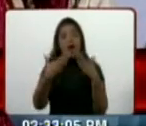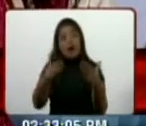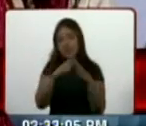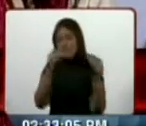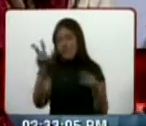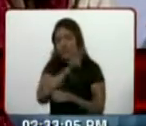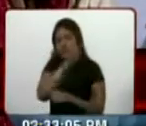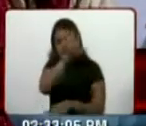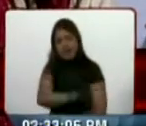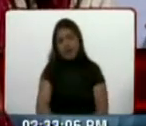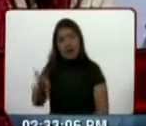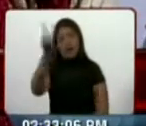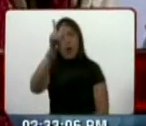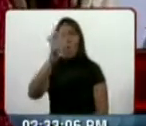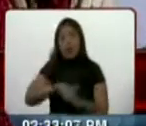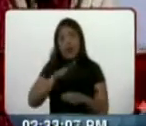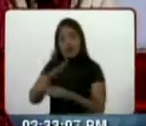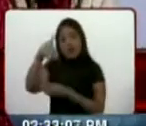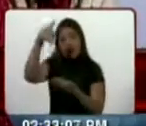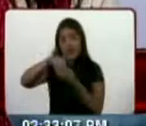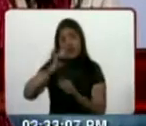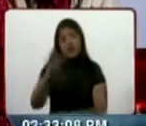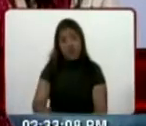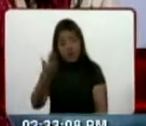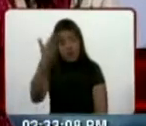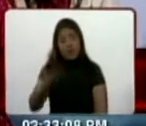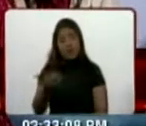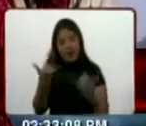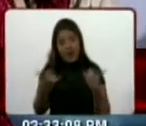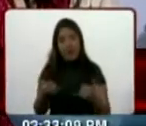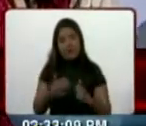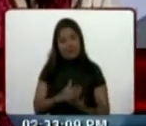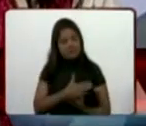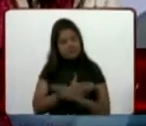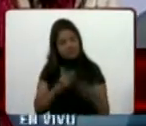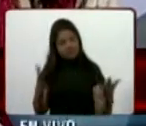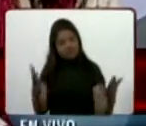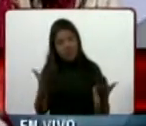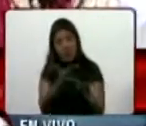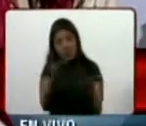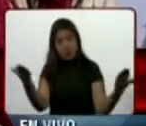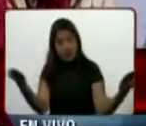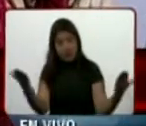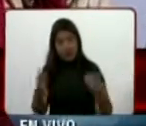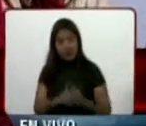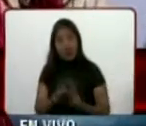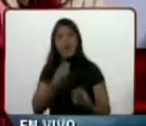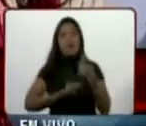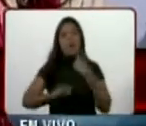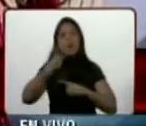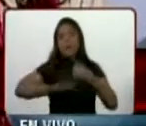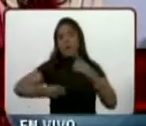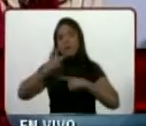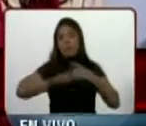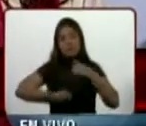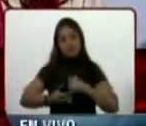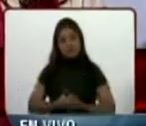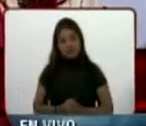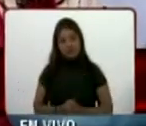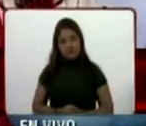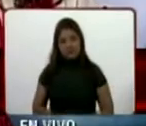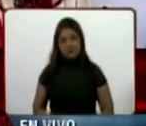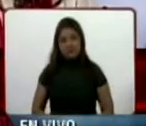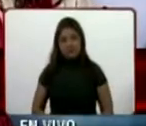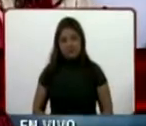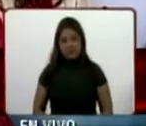Venezuela por ir a votar, que es lo más importante ahora. Estamos a la orden de ustedes para las preguntas que están